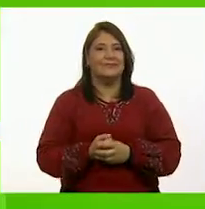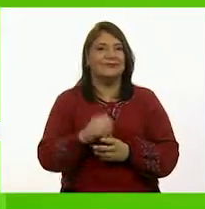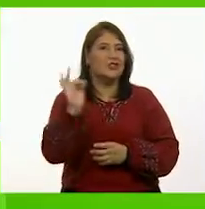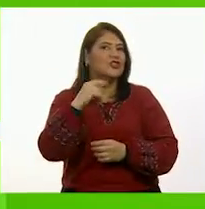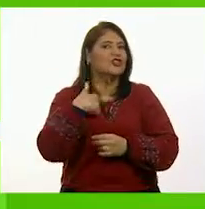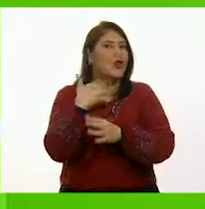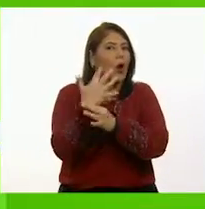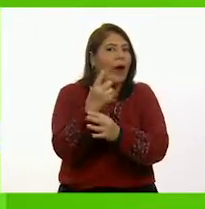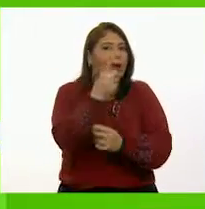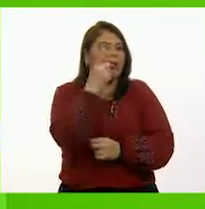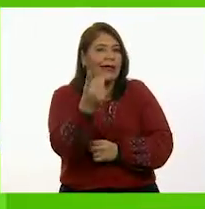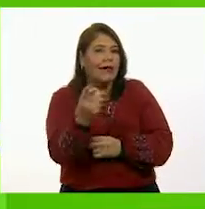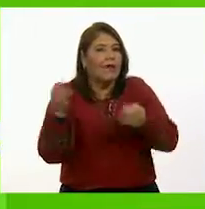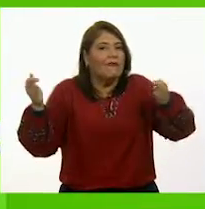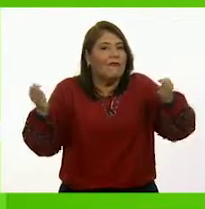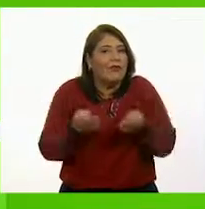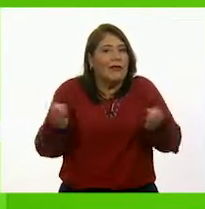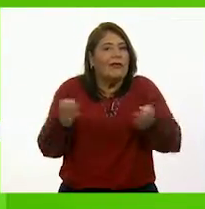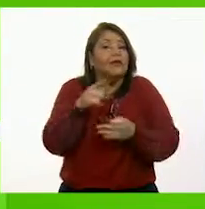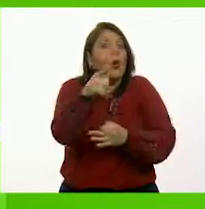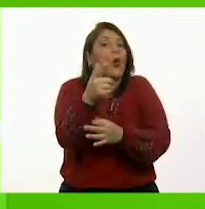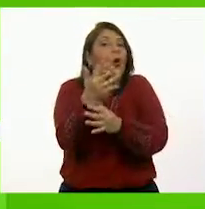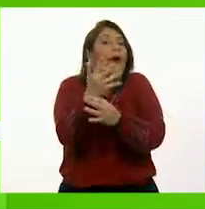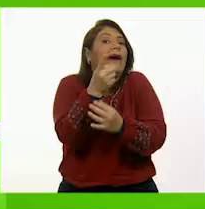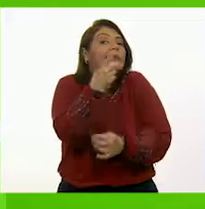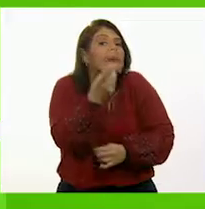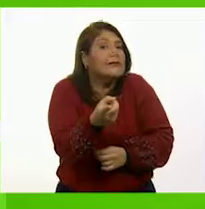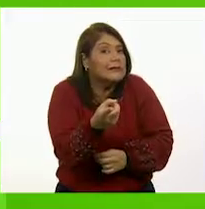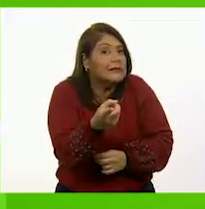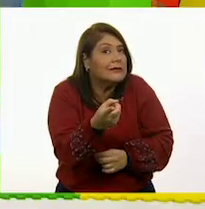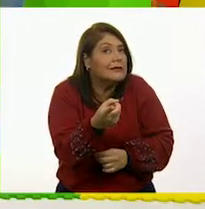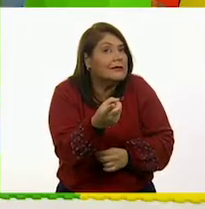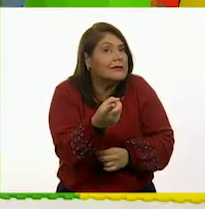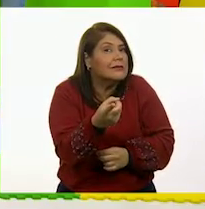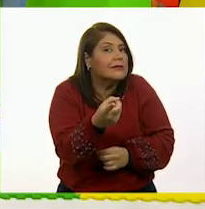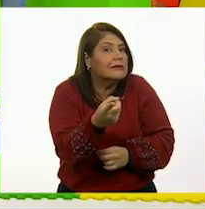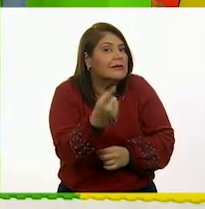yo digo frío, ¿tú dices?